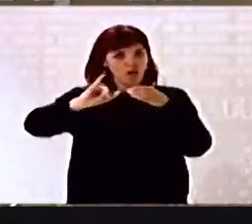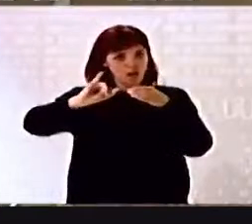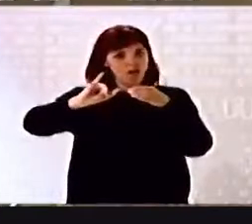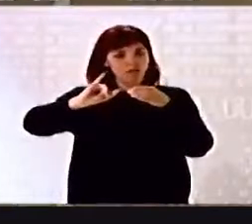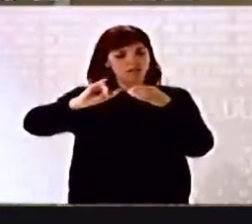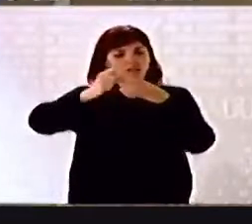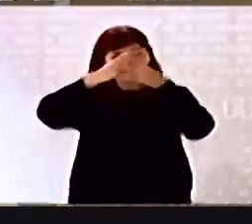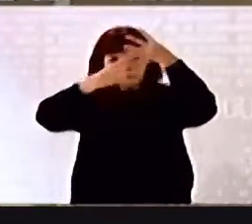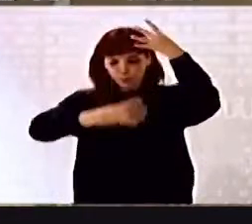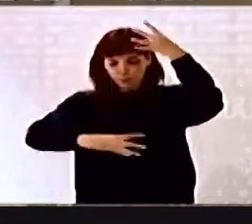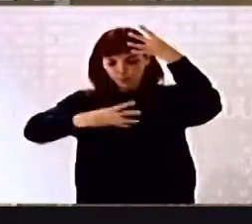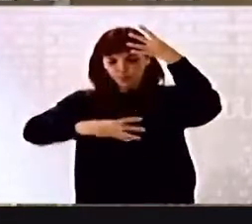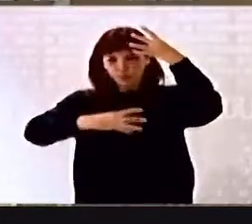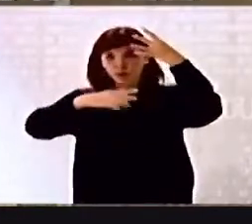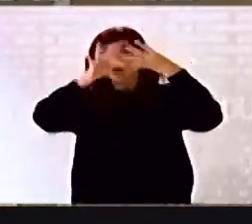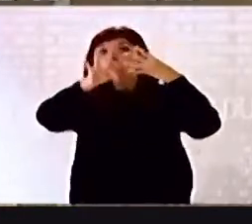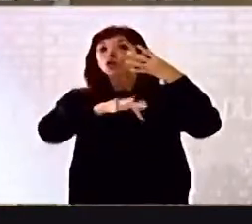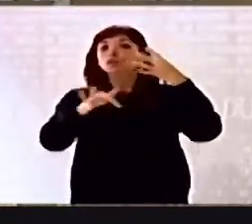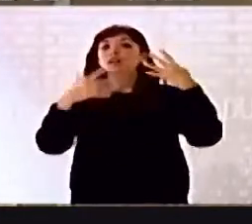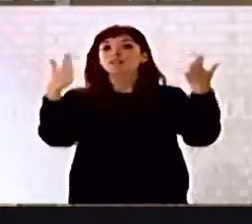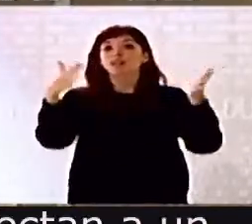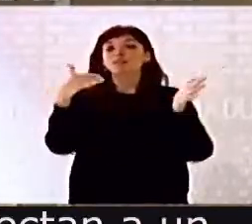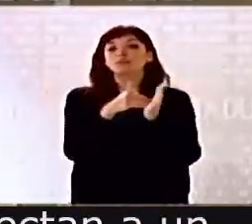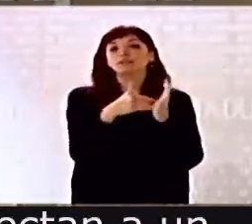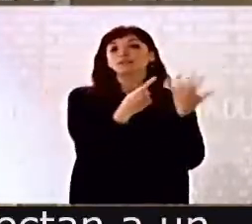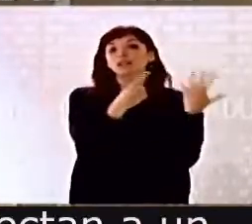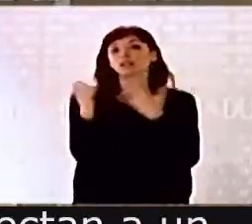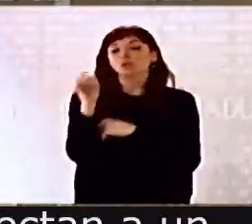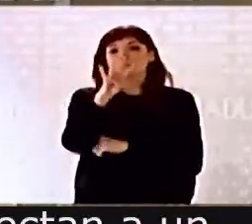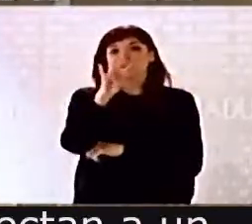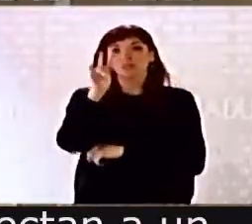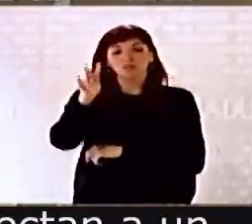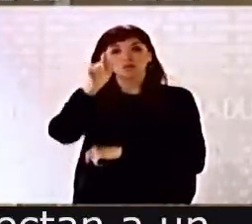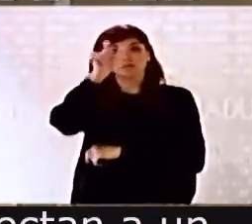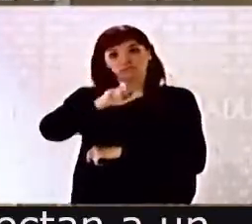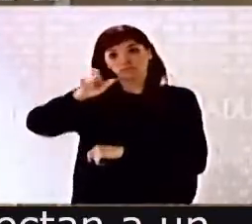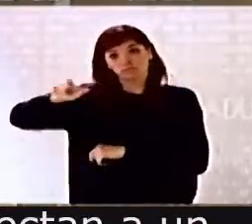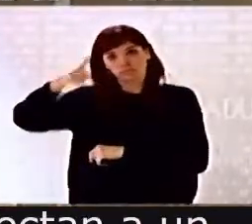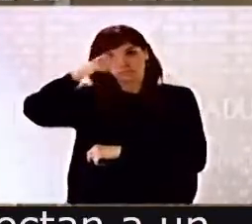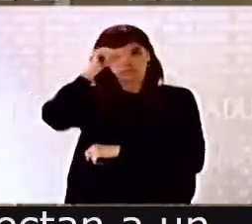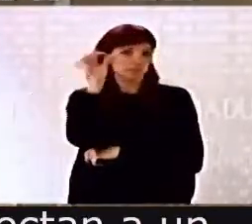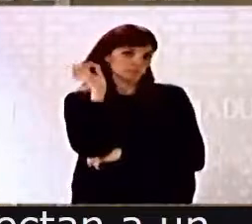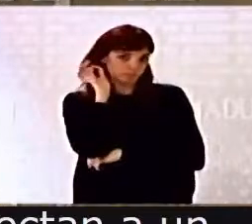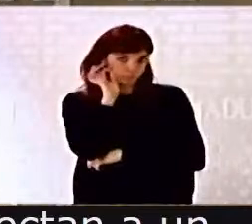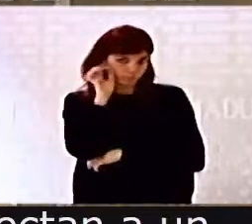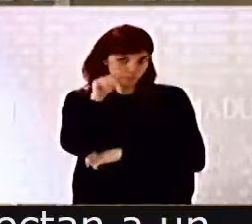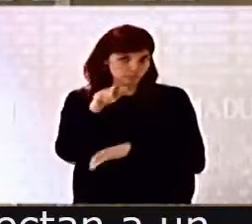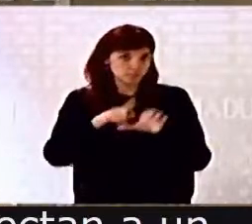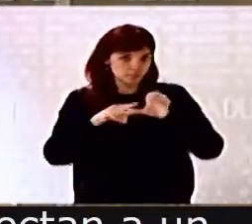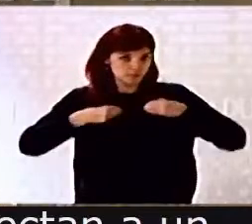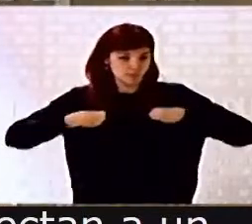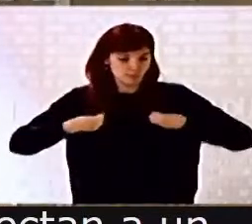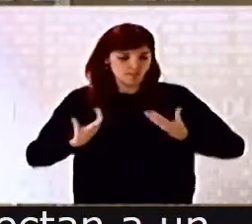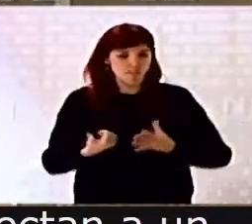que afectan a un total de 10.642 extremeños y extremeñas,